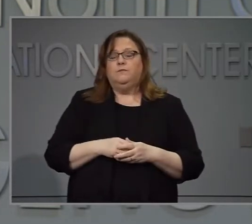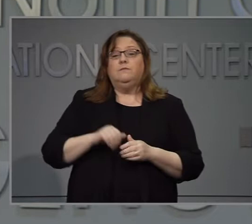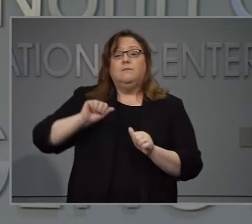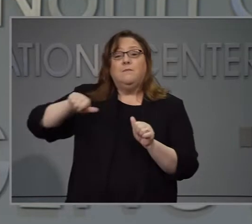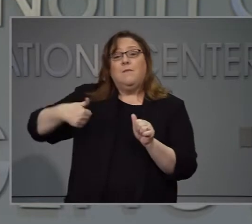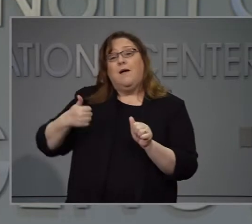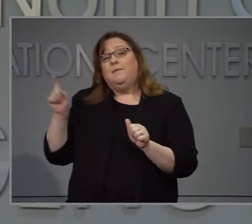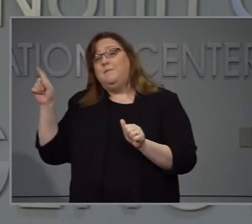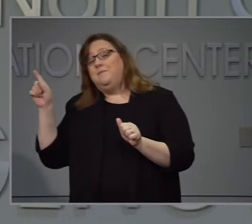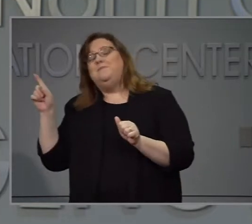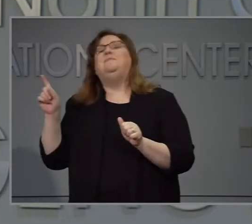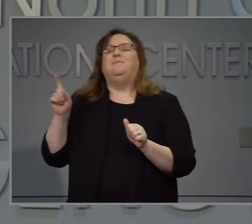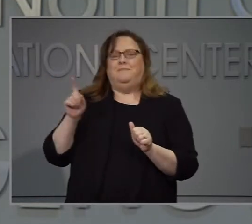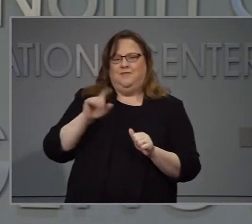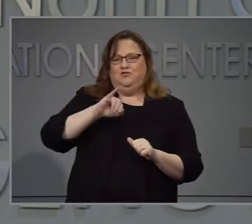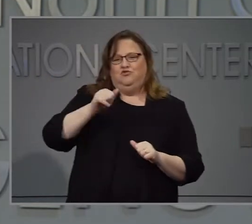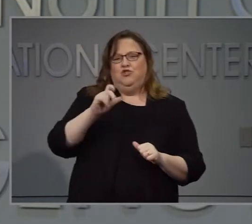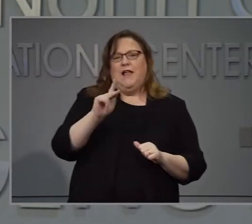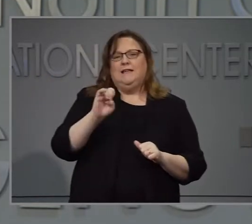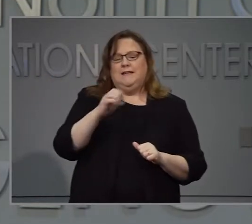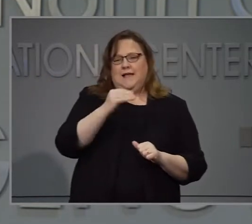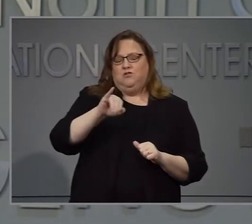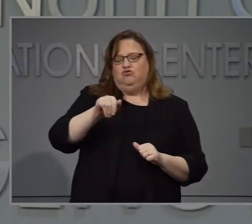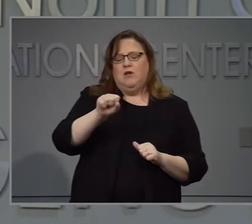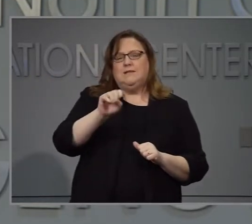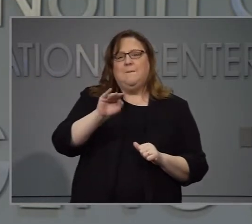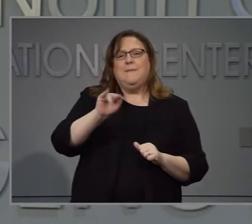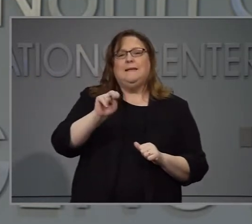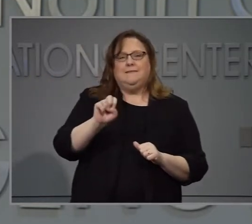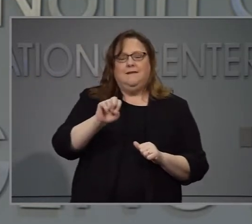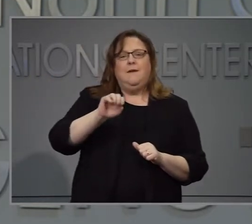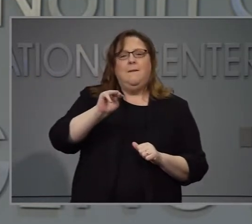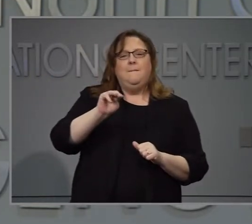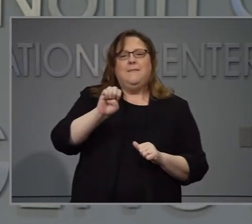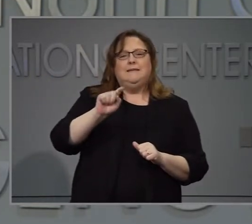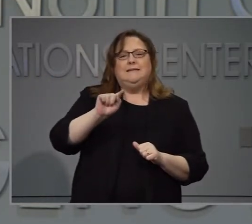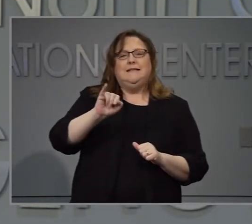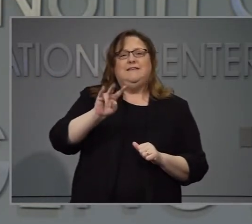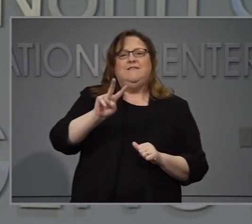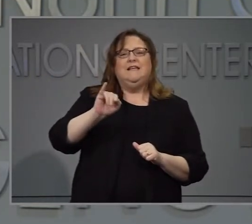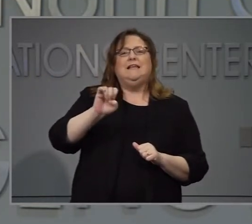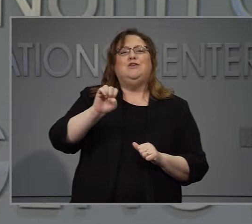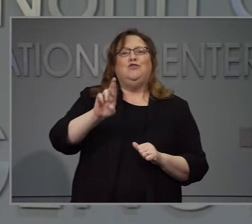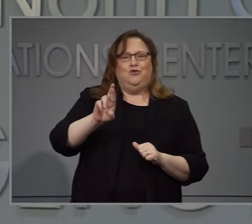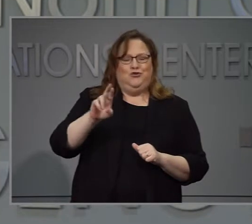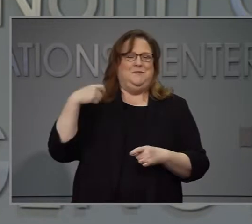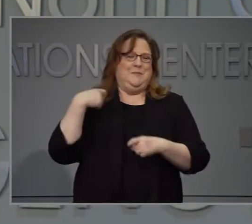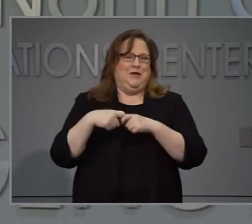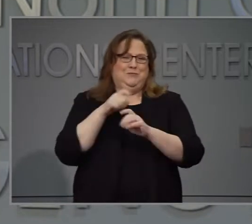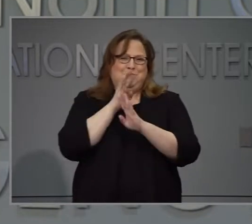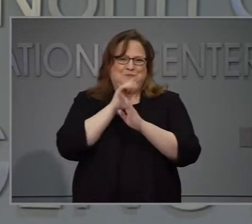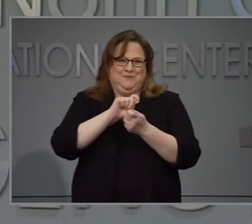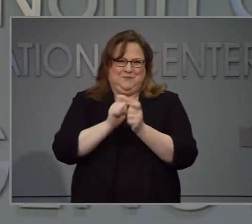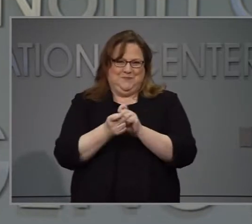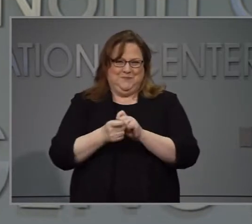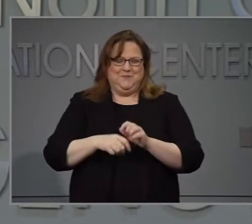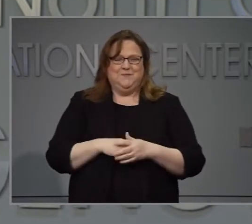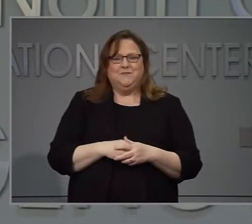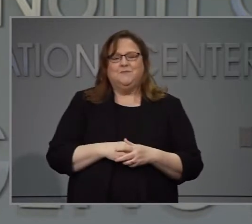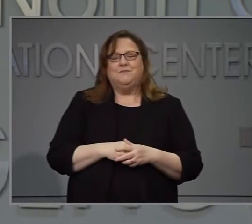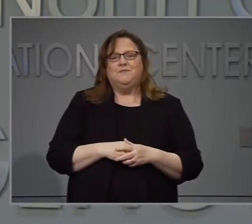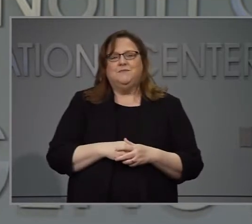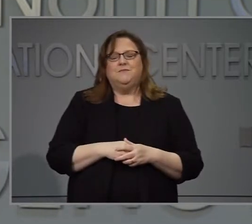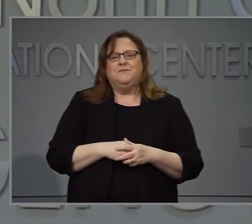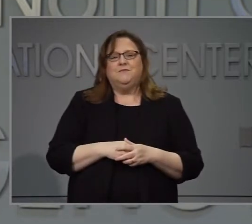tenemos hay aquí y hayas me metí 10 ellas son nuestros intérpretes del idioma español